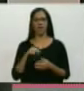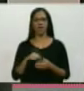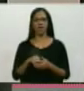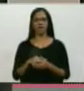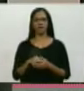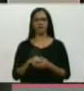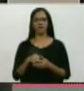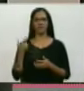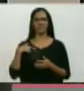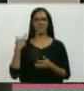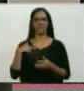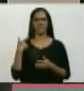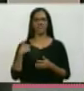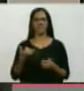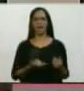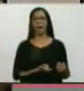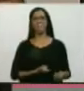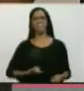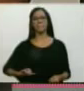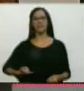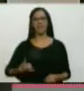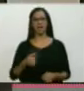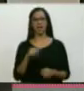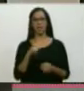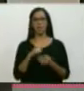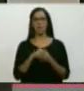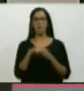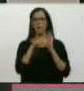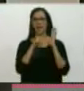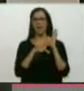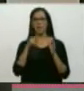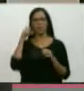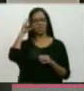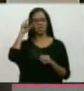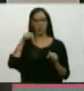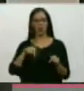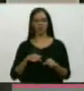nunca le había tenido tanta hambre a un programa como el día de hoy.